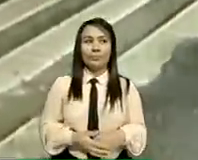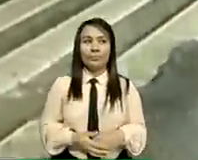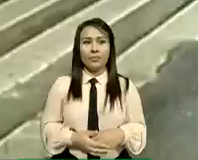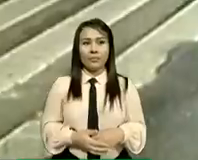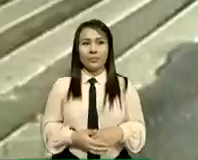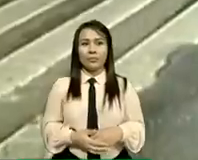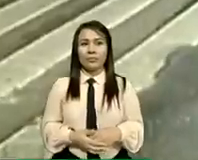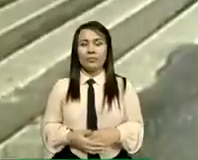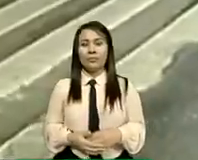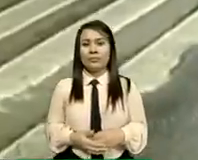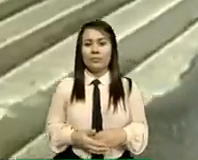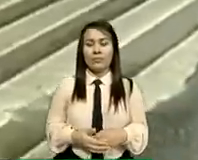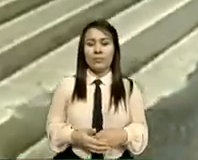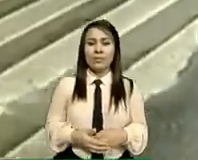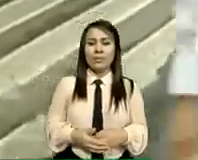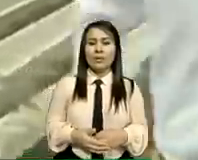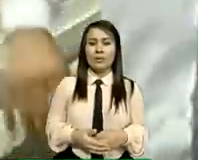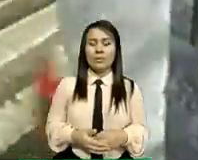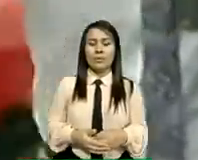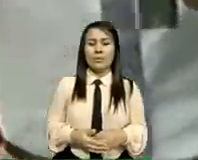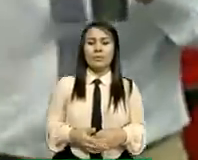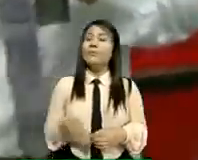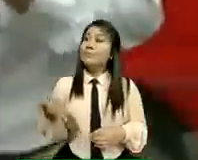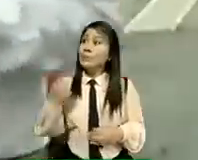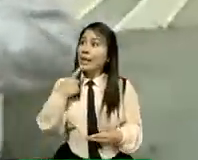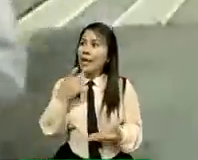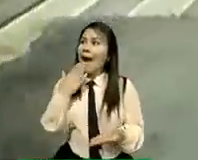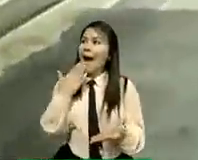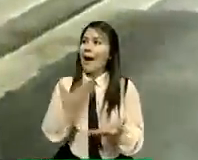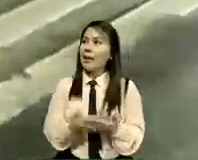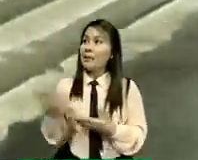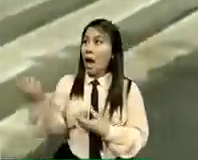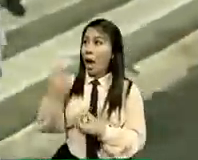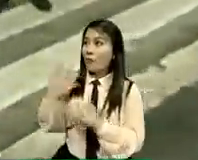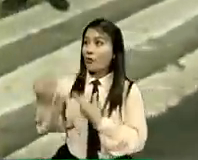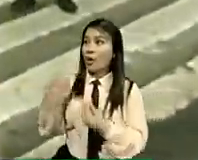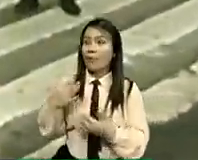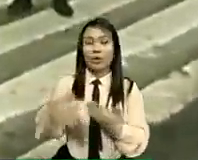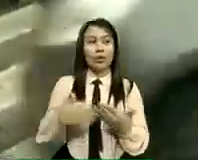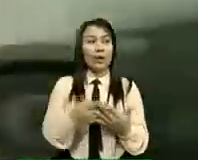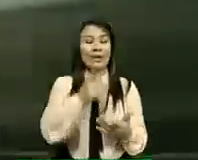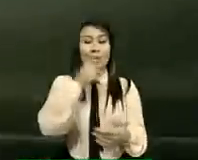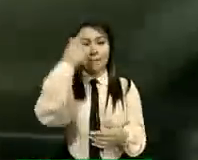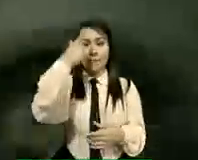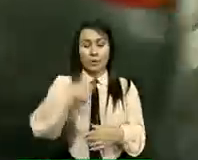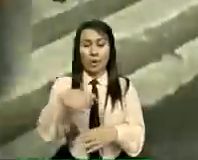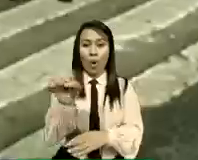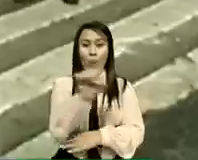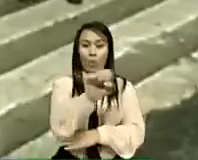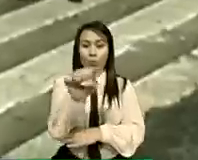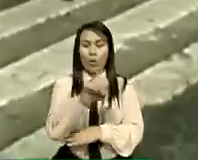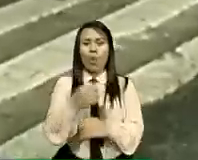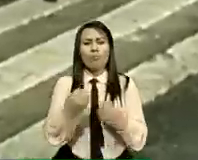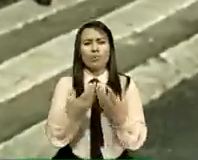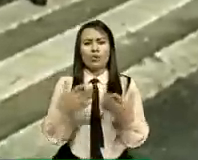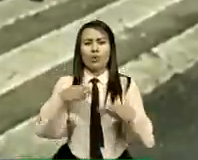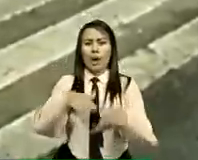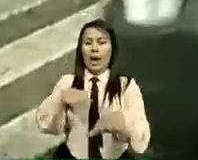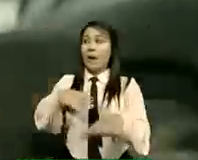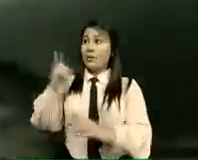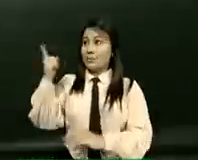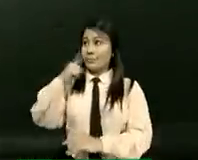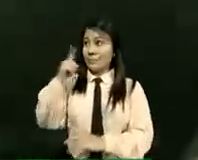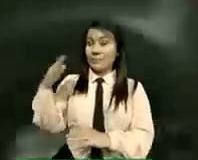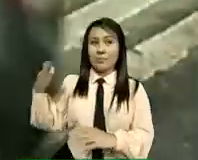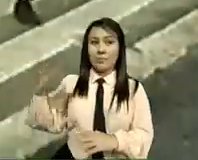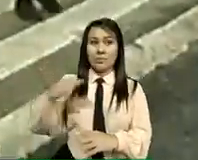Granda, jefe de planificación de la ATM, muchísimas gracias. Ya escuchamos, por favor, a los conductores. Bueno, ya muchos carros están circulando por acá